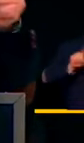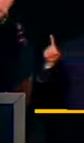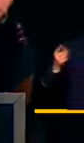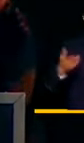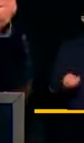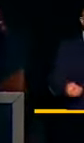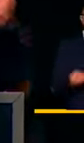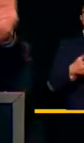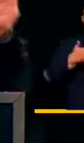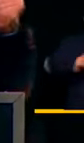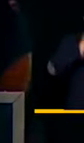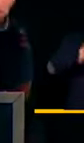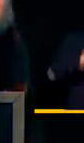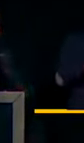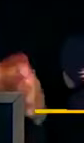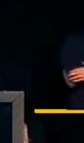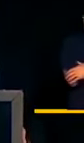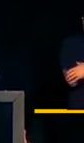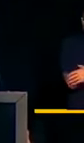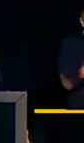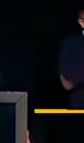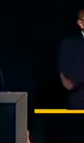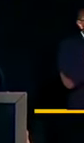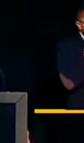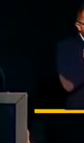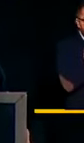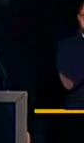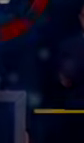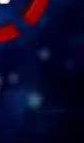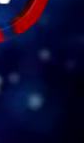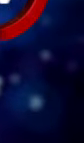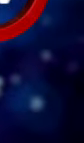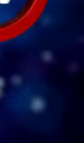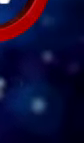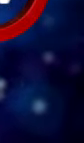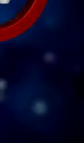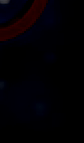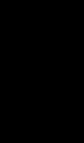de sopa, un abrazo, un cariño, un amor desde el gobierno.